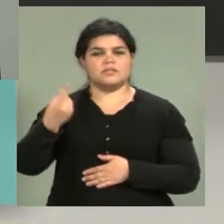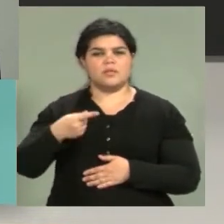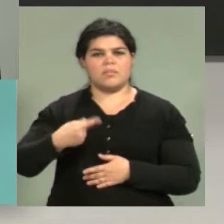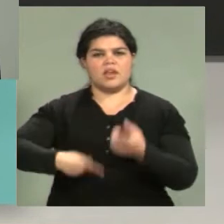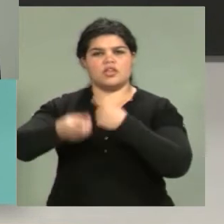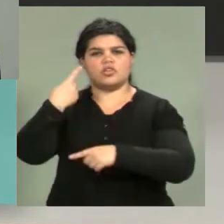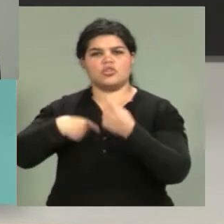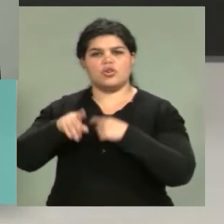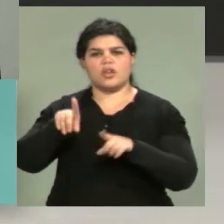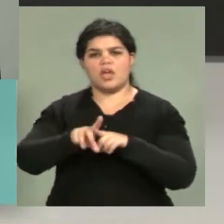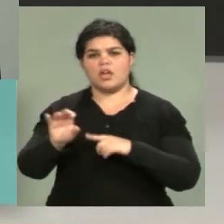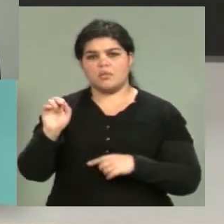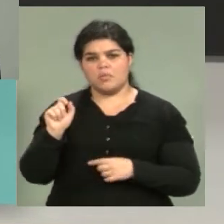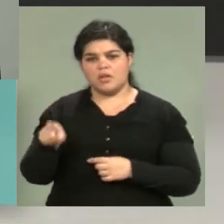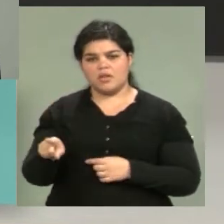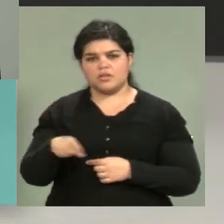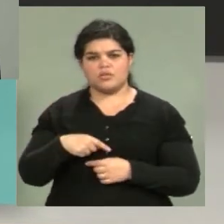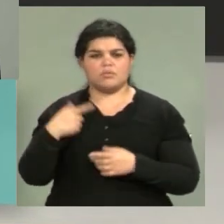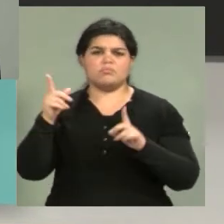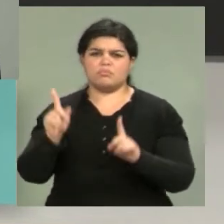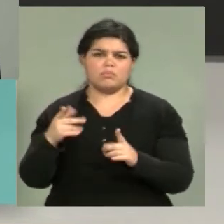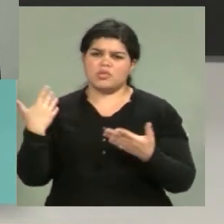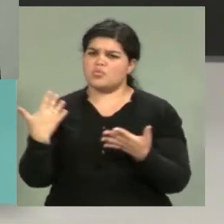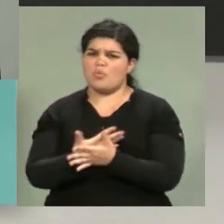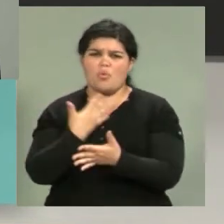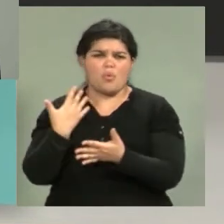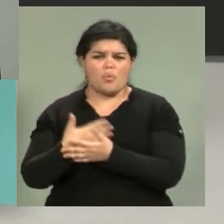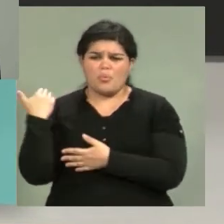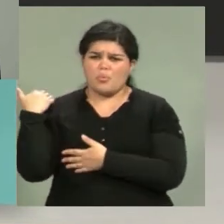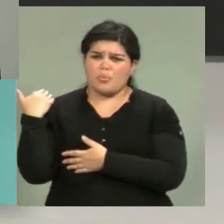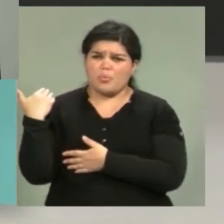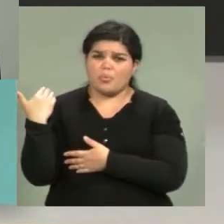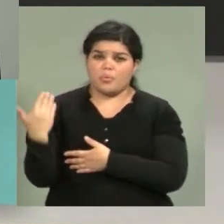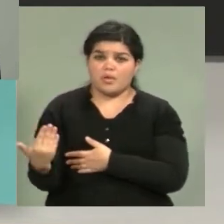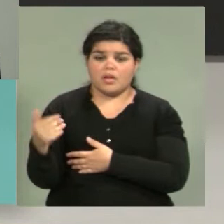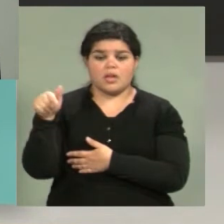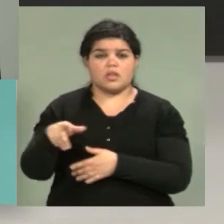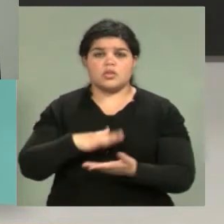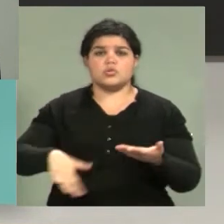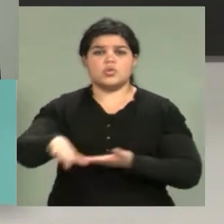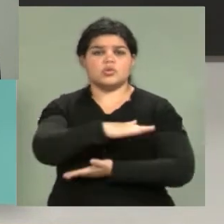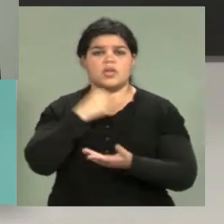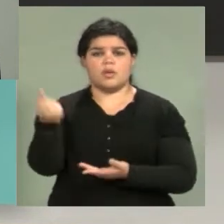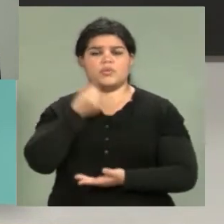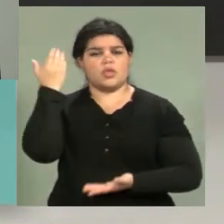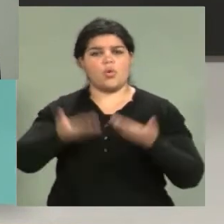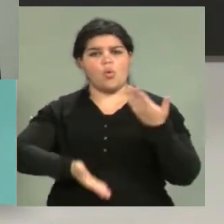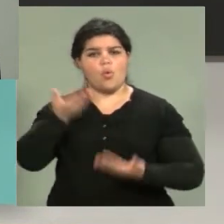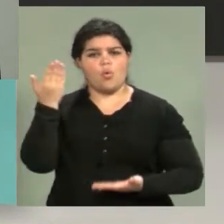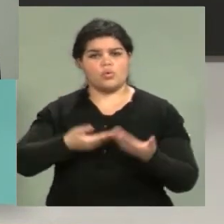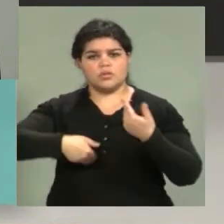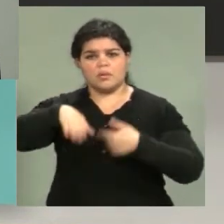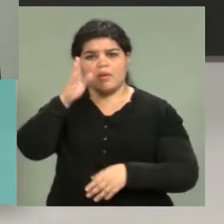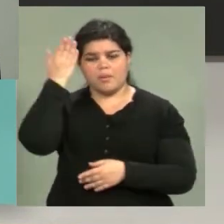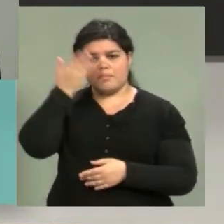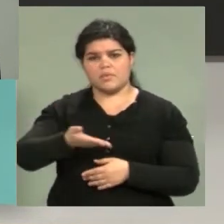Marcelo, después de todo lo terrible que le pasó, es que la sociedad sea más justa con las